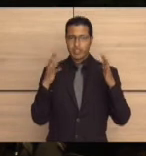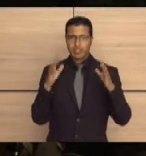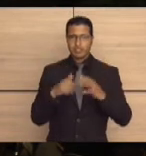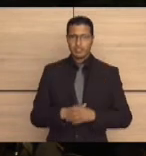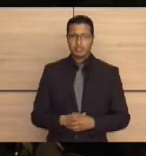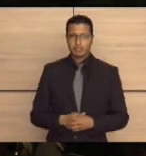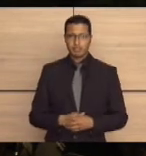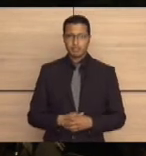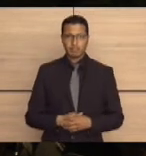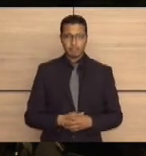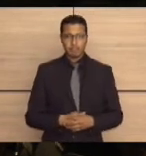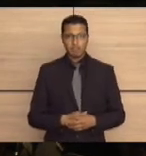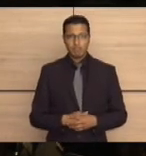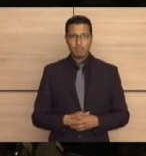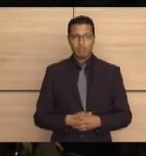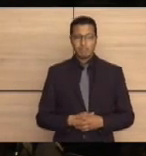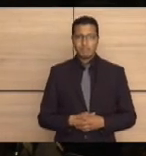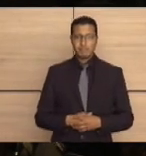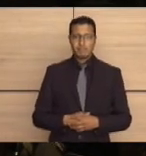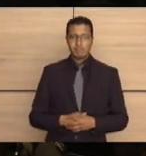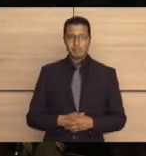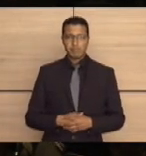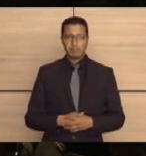Santiago, no sé si quiera terminar una opinión.